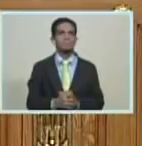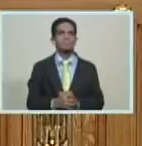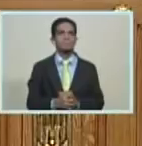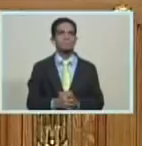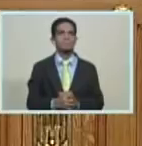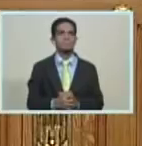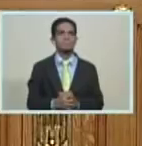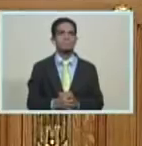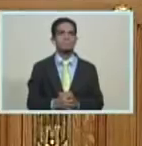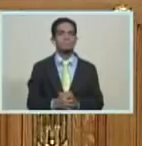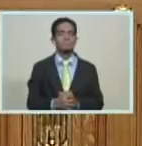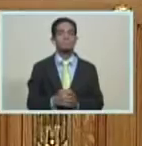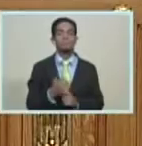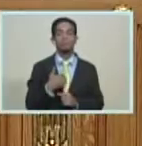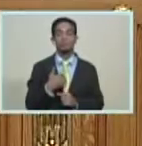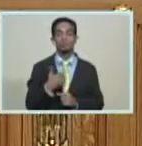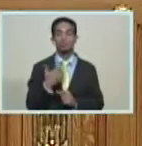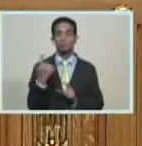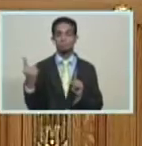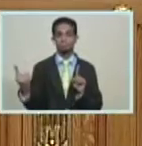Yo he hablado en privado,